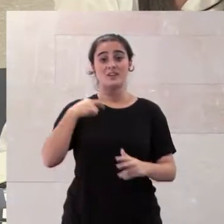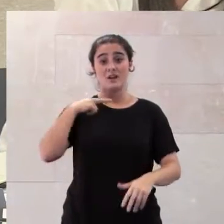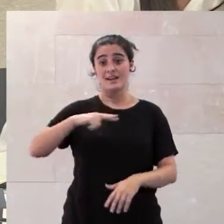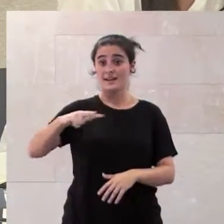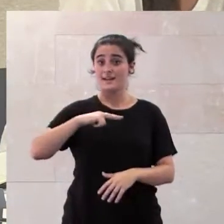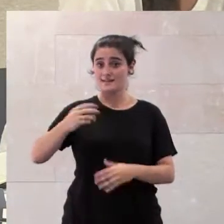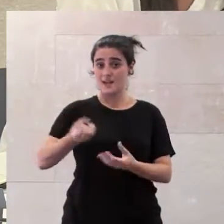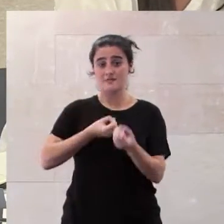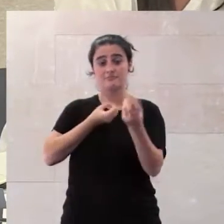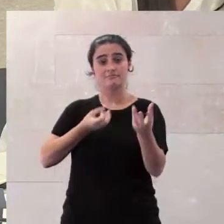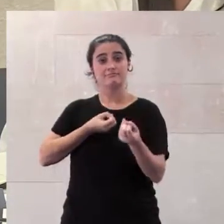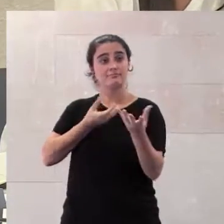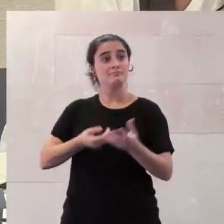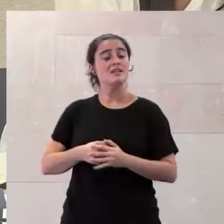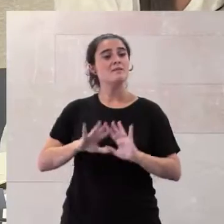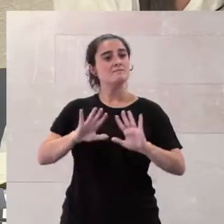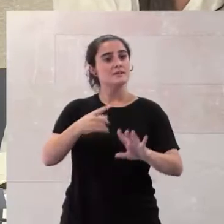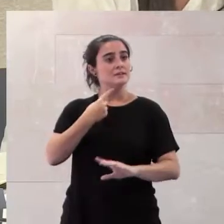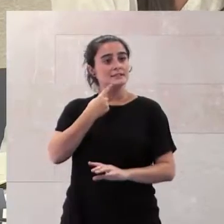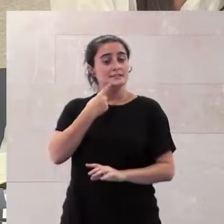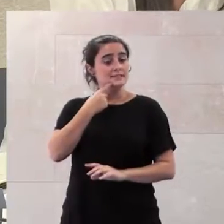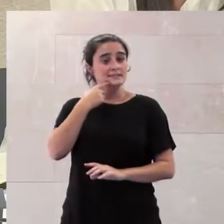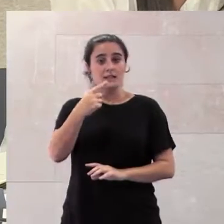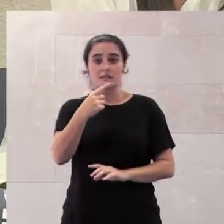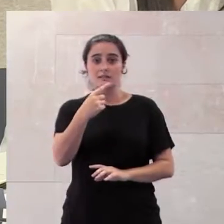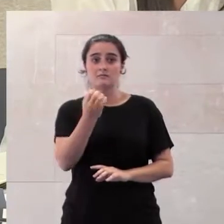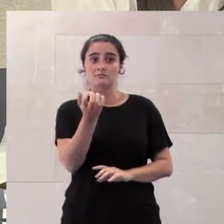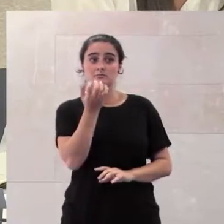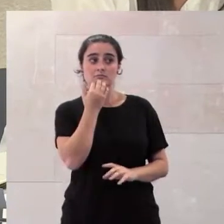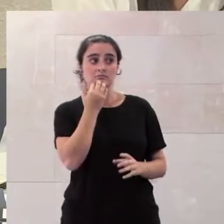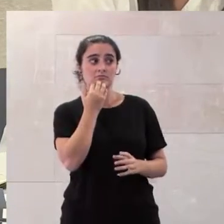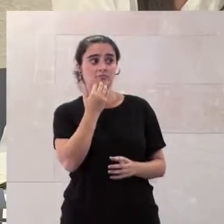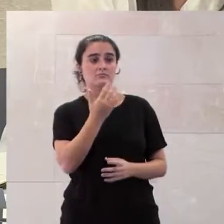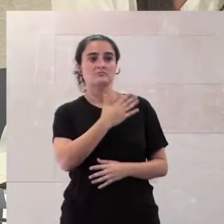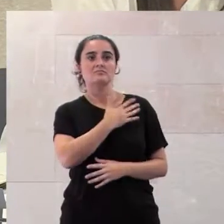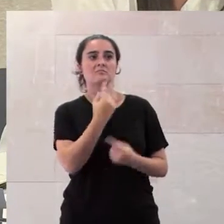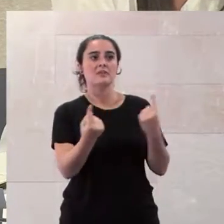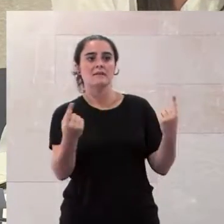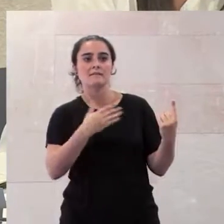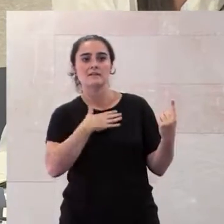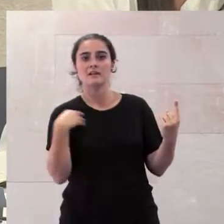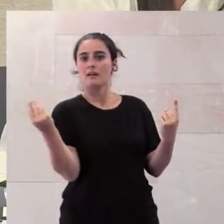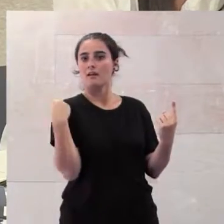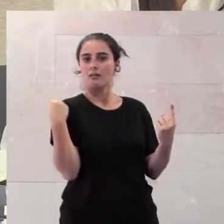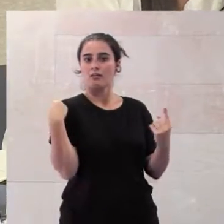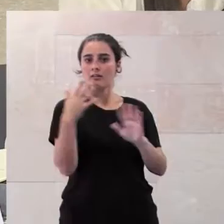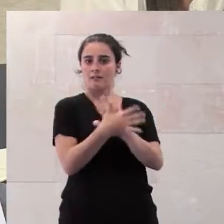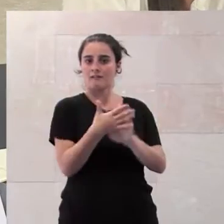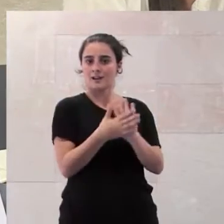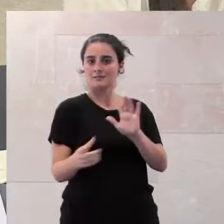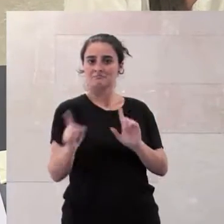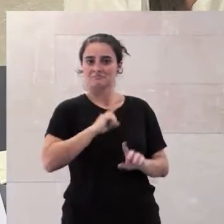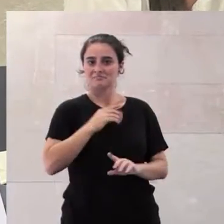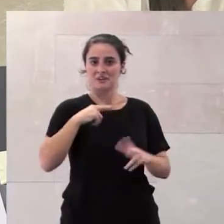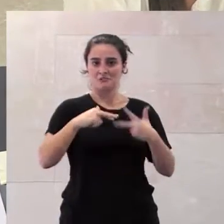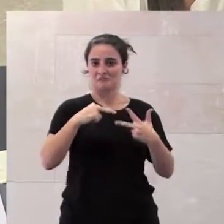egingo dut nire interbentzioa, baina esatea gerokoa norbaitek euskaraz mintzatu nahi badu edo nire gana jo nahi badu euskaraz, ba, ni